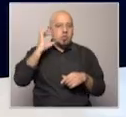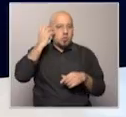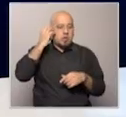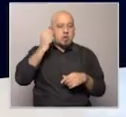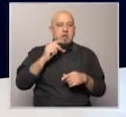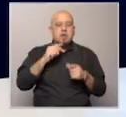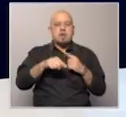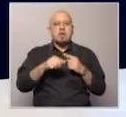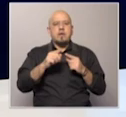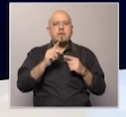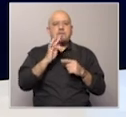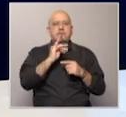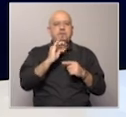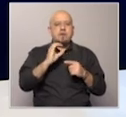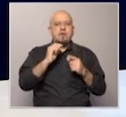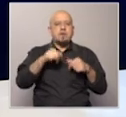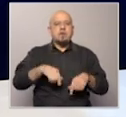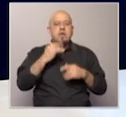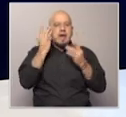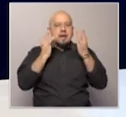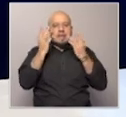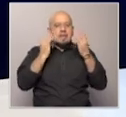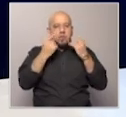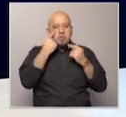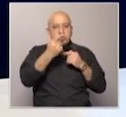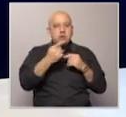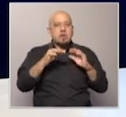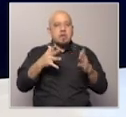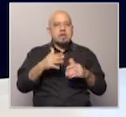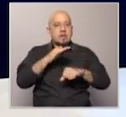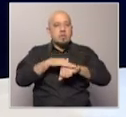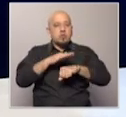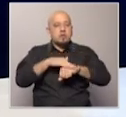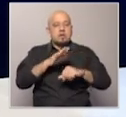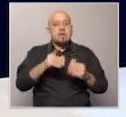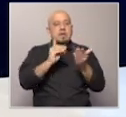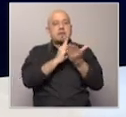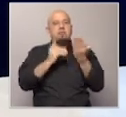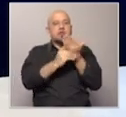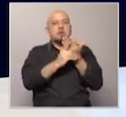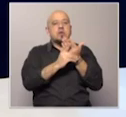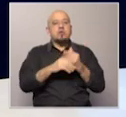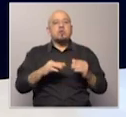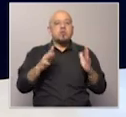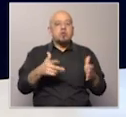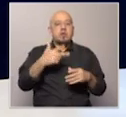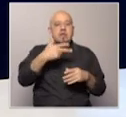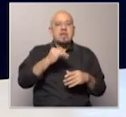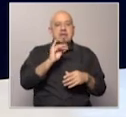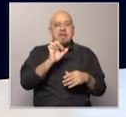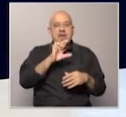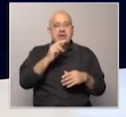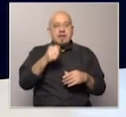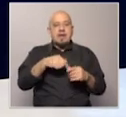nos abriendo la entrevista de hoy que es con el artista visual alfredo ghierra que es responsable del proyecto artístico guerra intendente que se